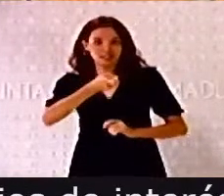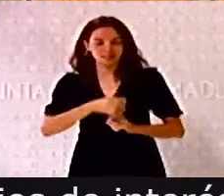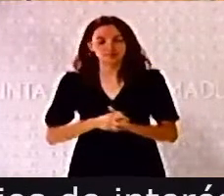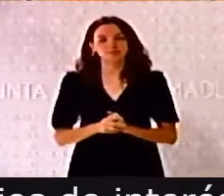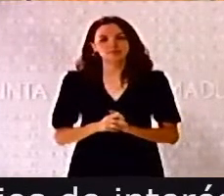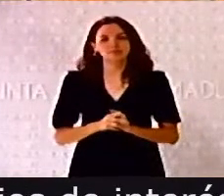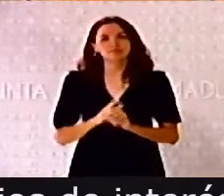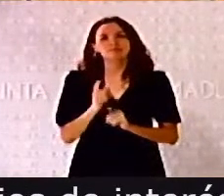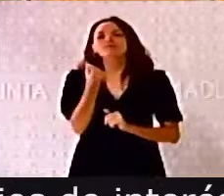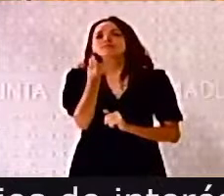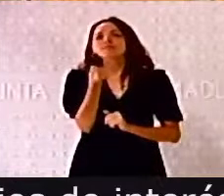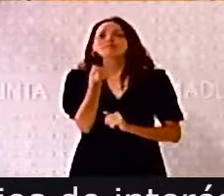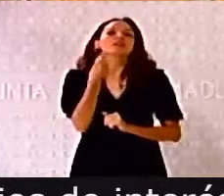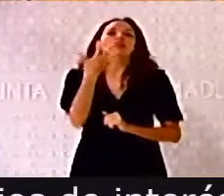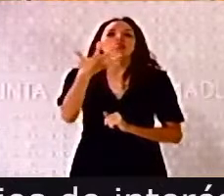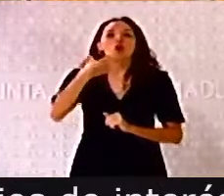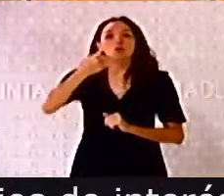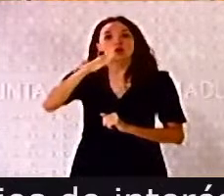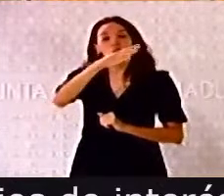un crédito de